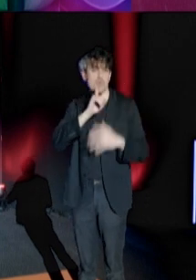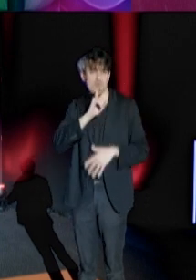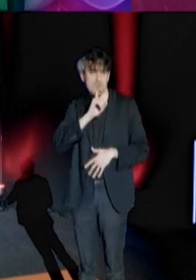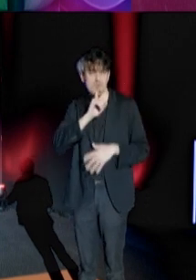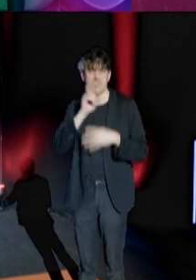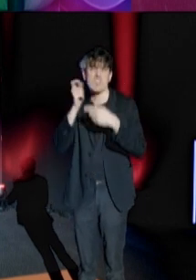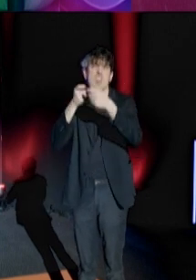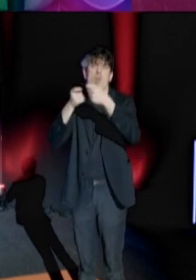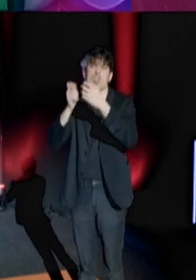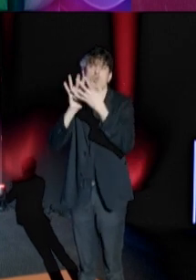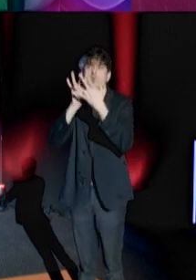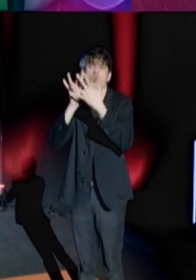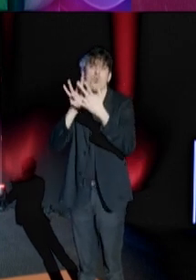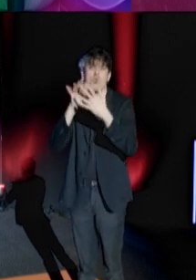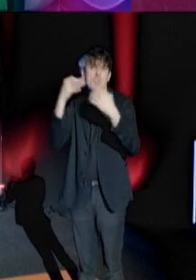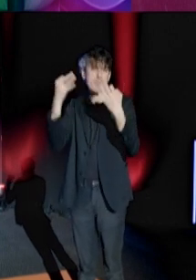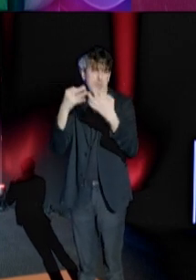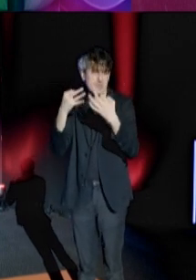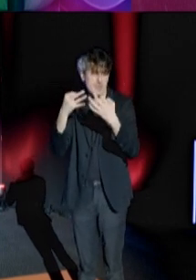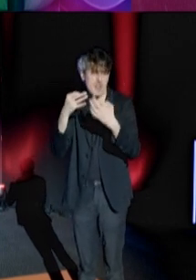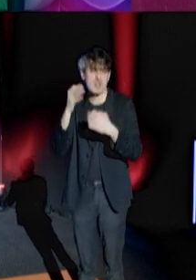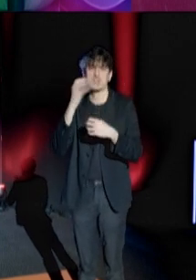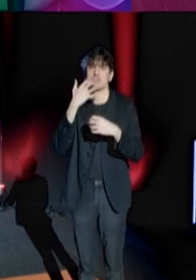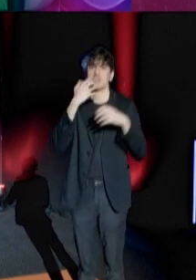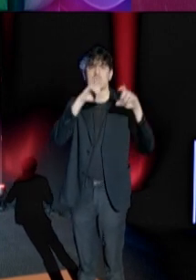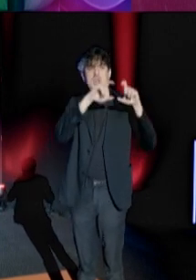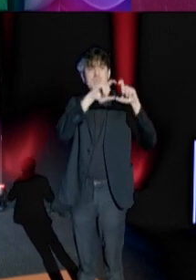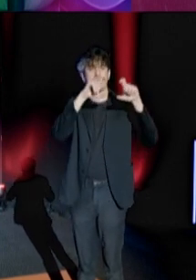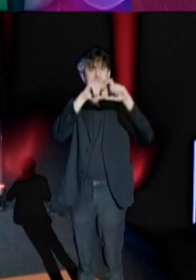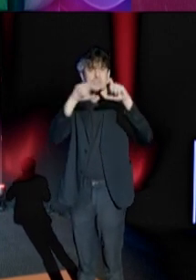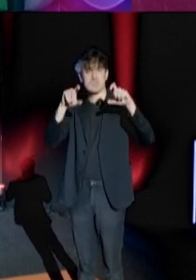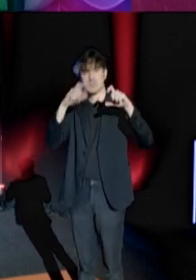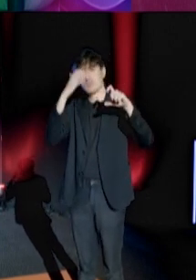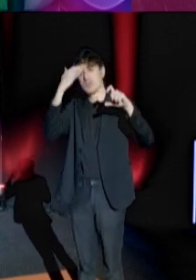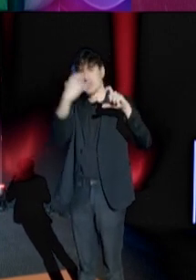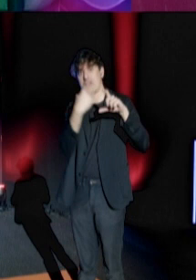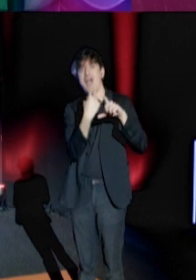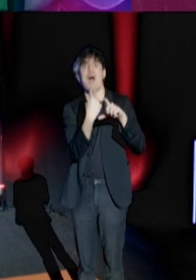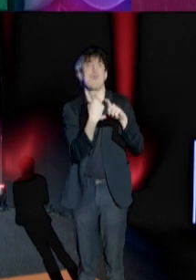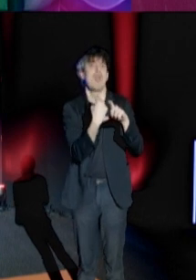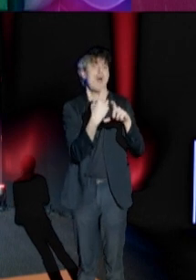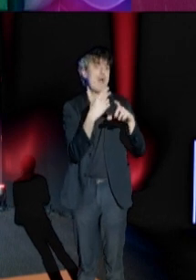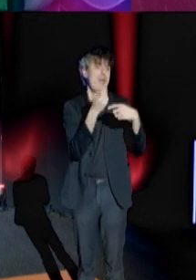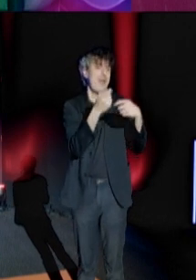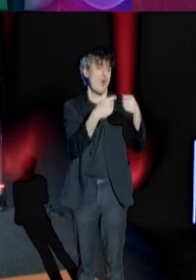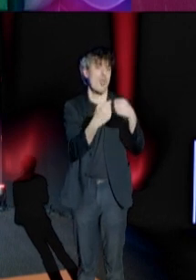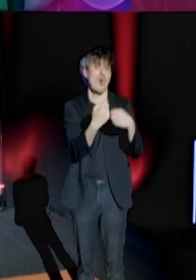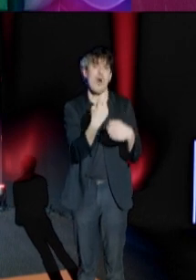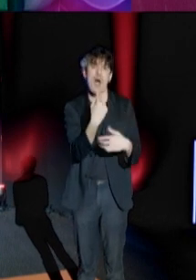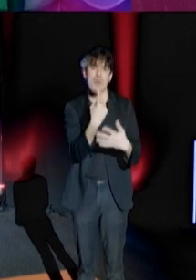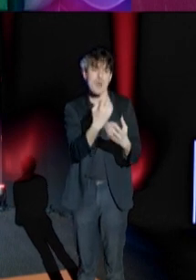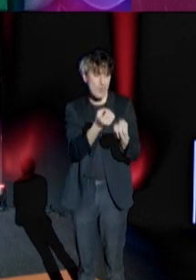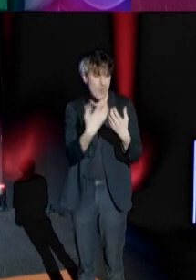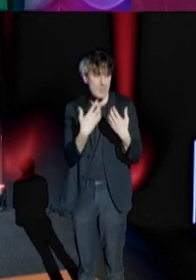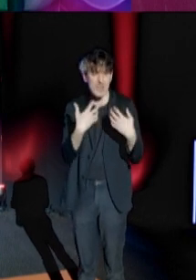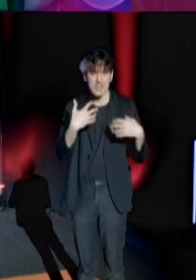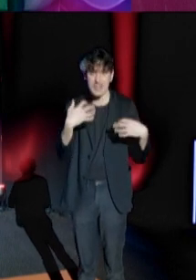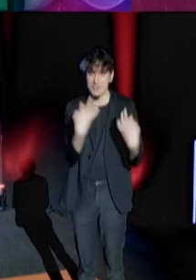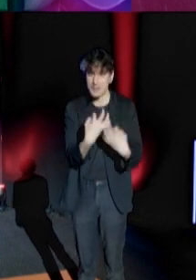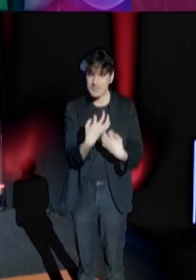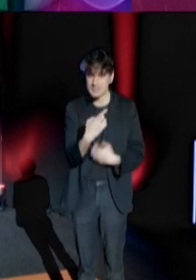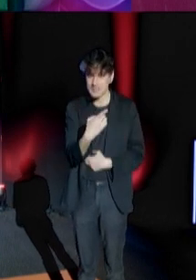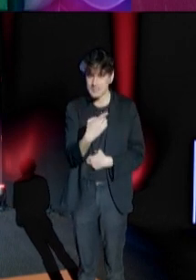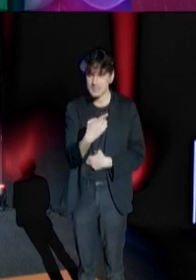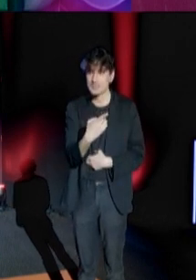el negocio Qué pasaría si nuestras empresas nos hablasen si el negocio nos hablase Y esa es la magia de la